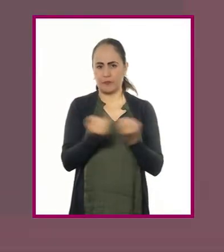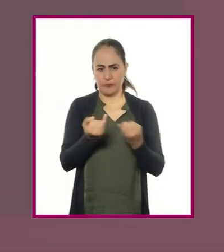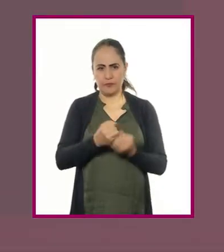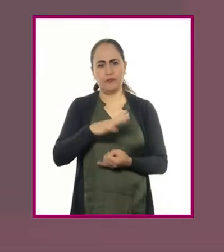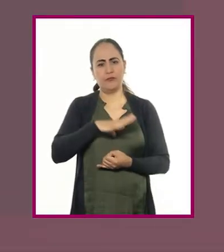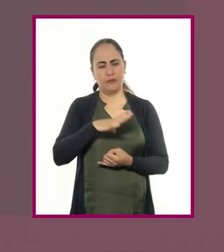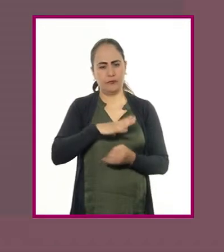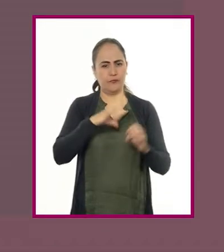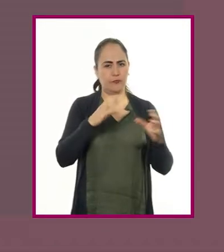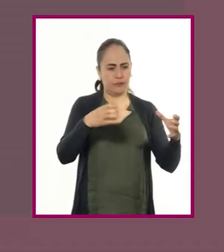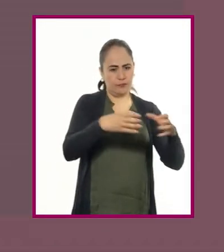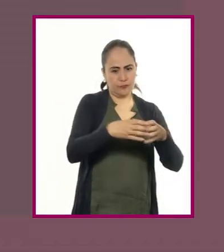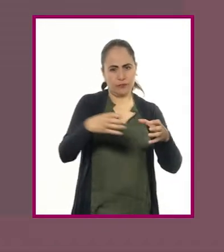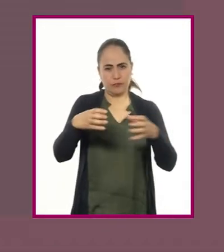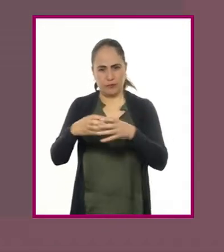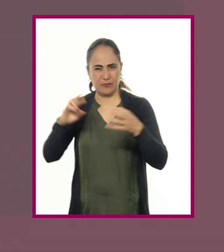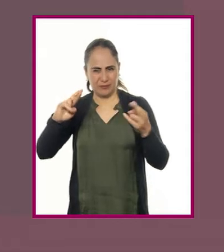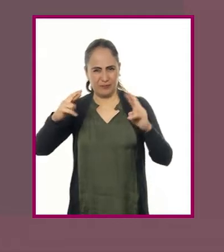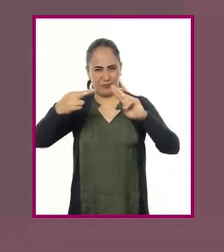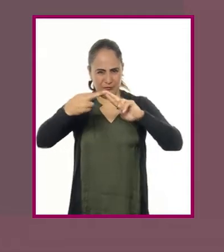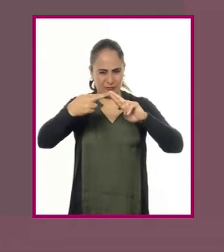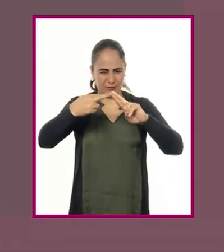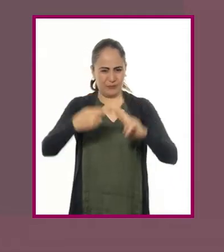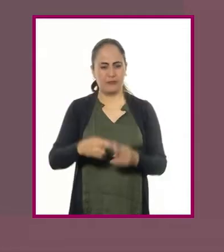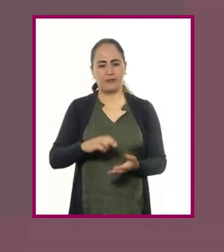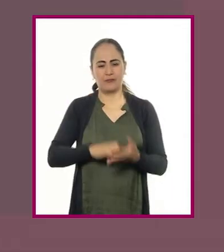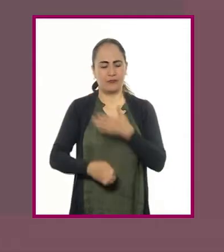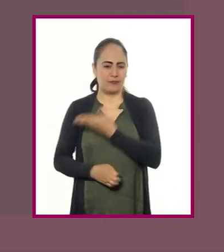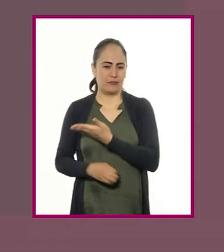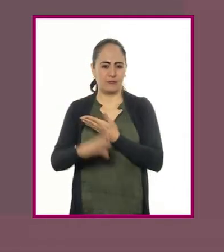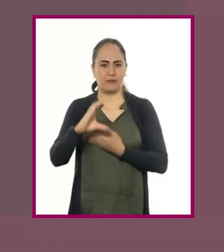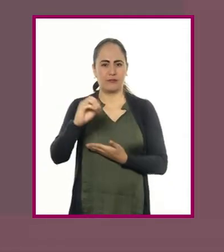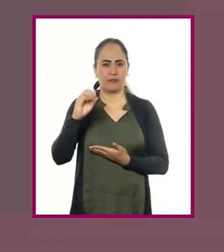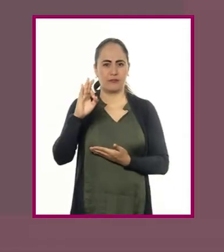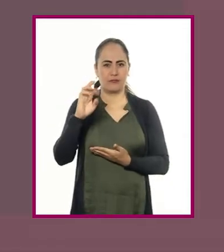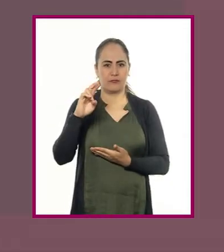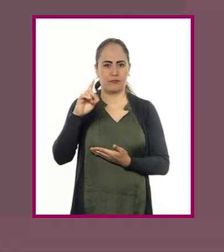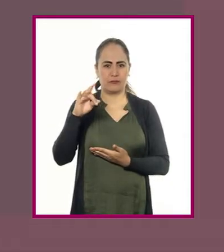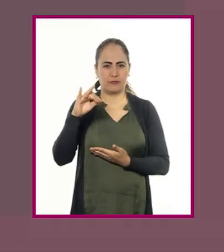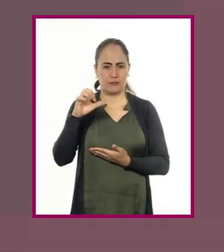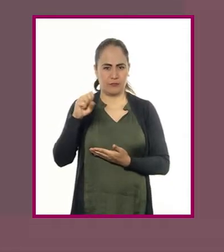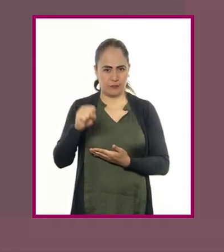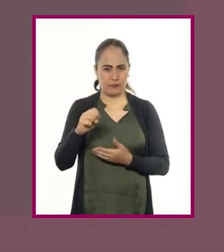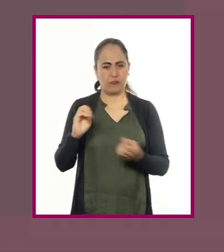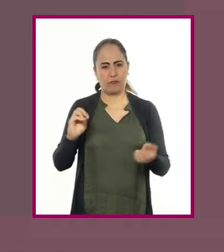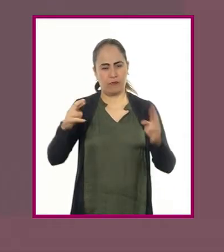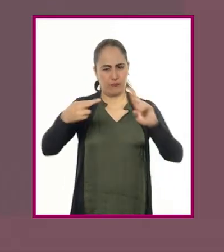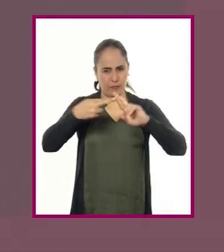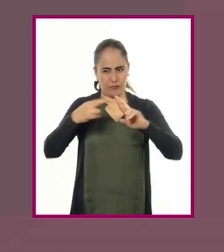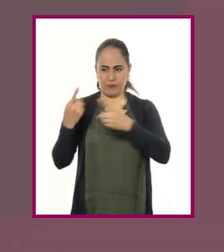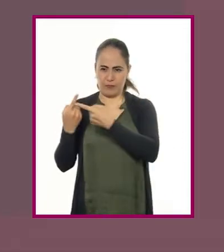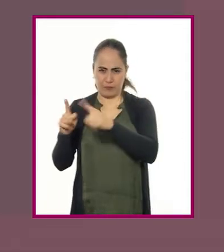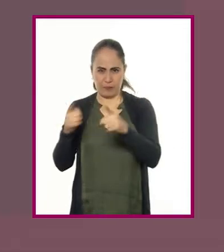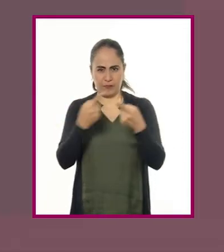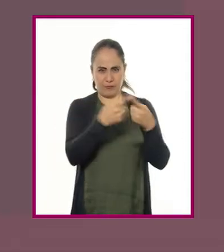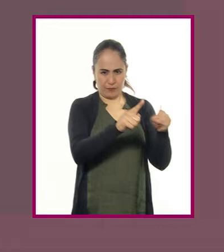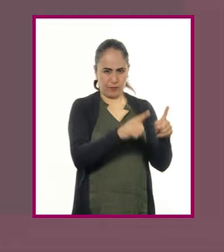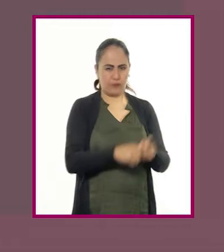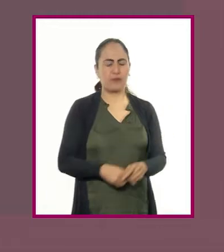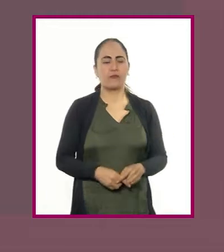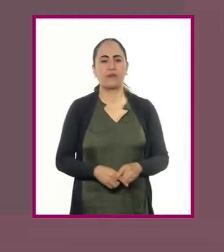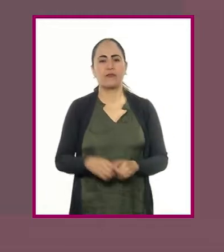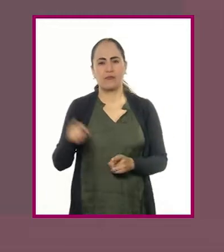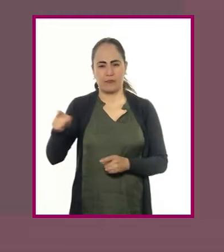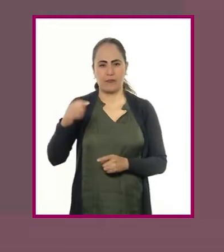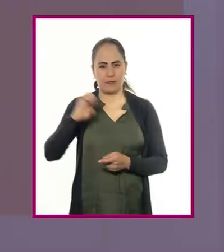torno a cuestiones religiosas, como es el caso de las cofradías o las órdenes religiosas, e incluso corporaciones